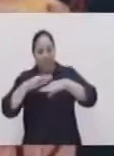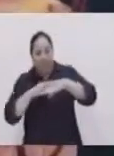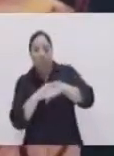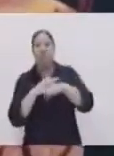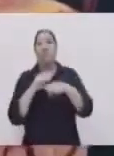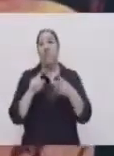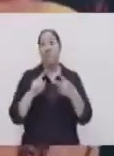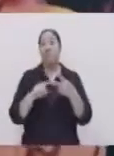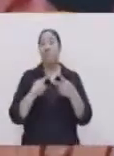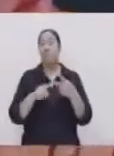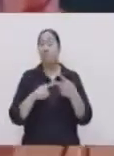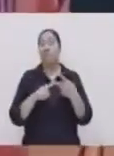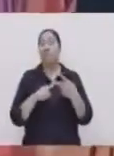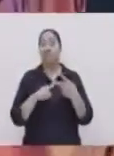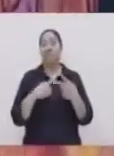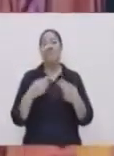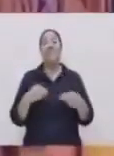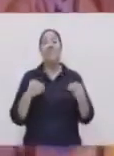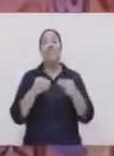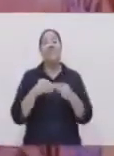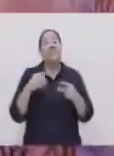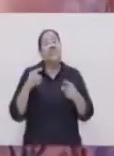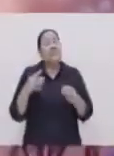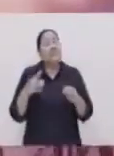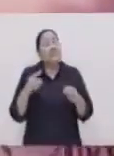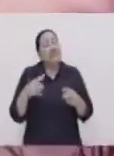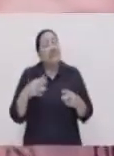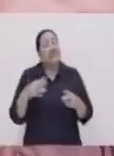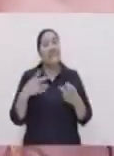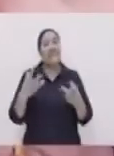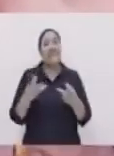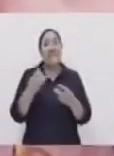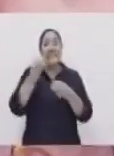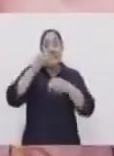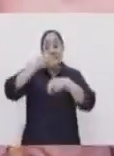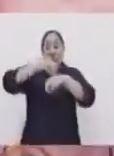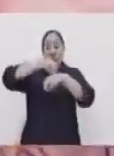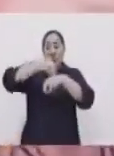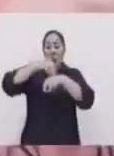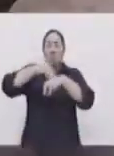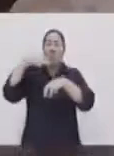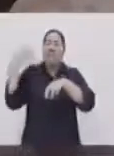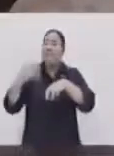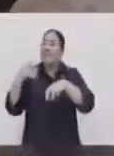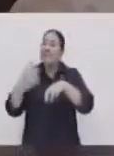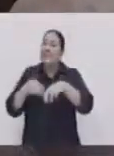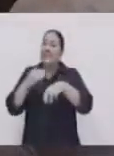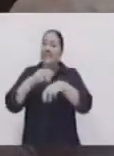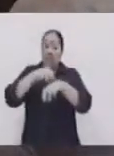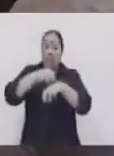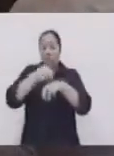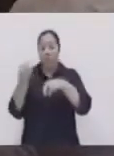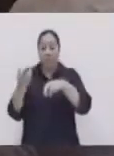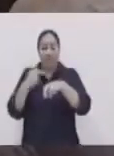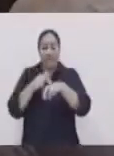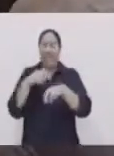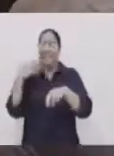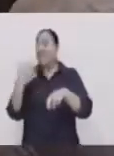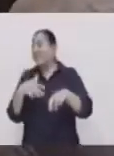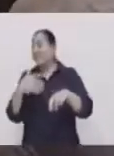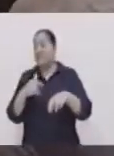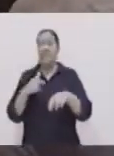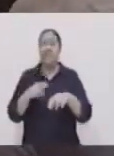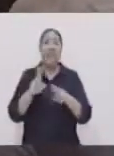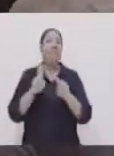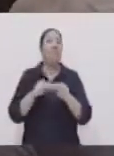ampollas y dañar la continuidad de la piel, dejando expuesto el interior de la misma. Dependiendo cuál sea el